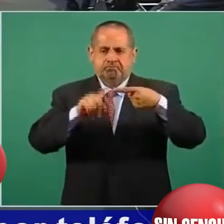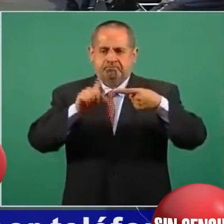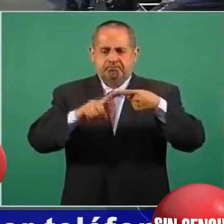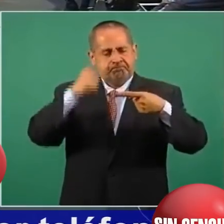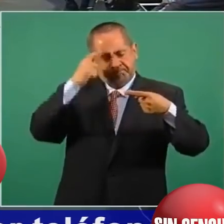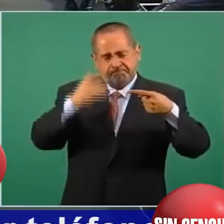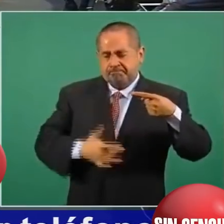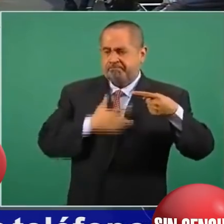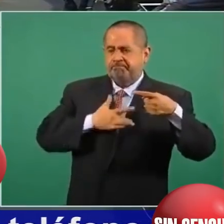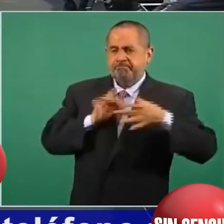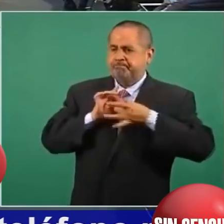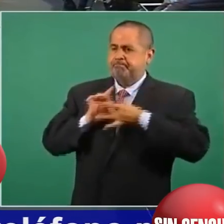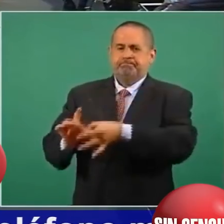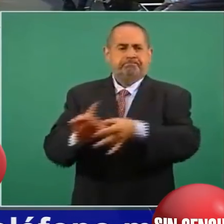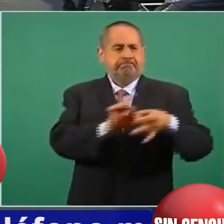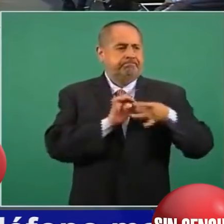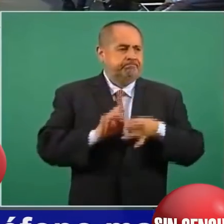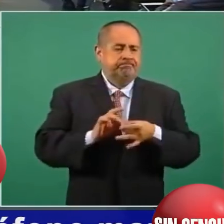humanista.